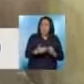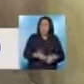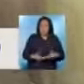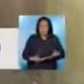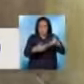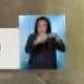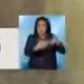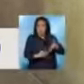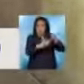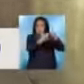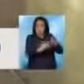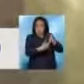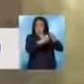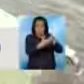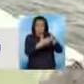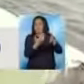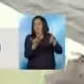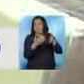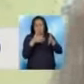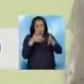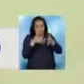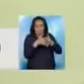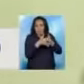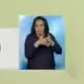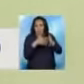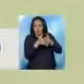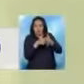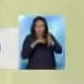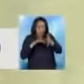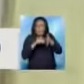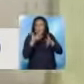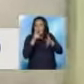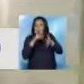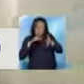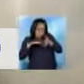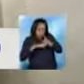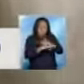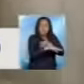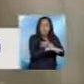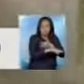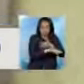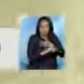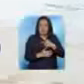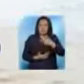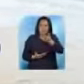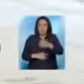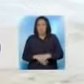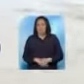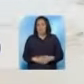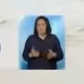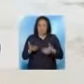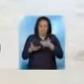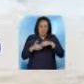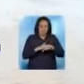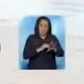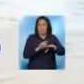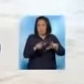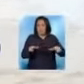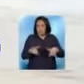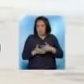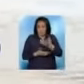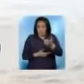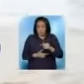se encuentra en el malecón tiene unos huecos que permiten que este agua pase a través de estas rendijas e inunde toda la parte. Y